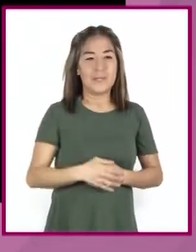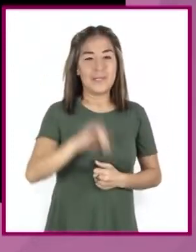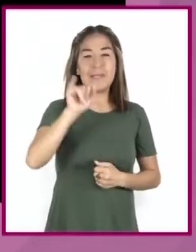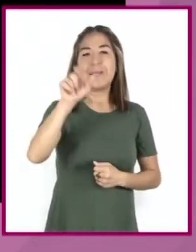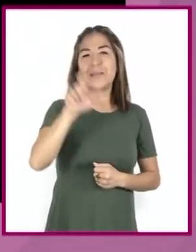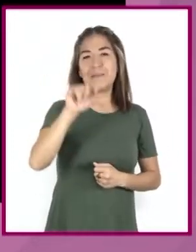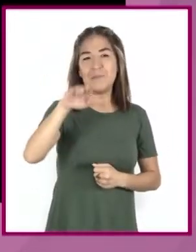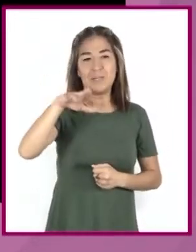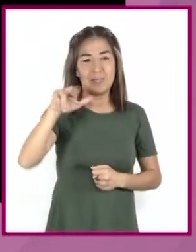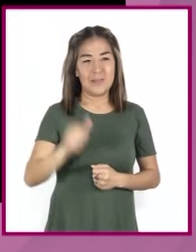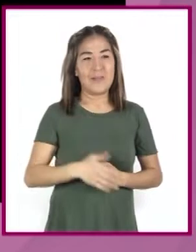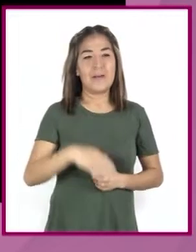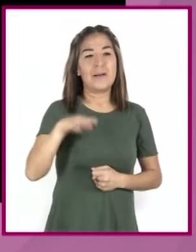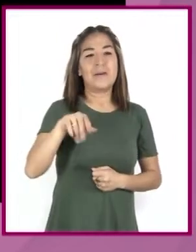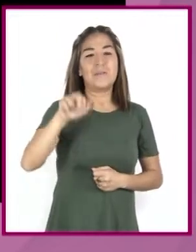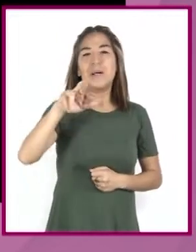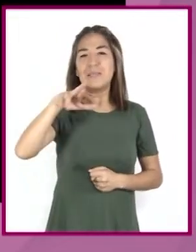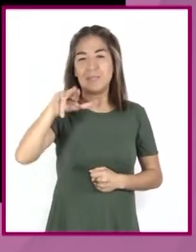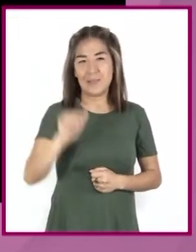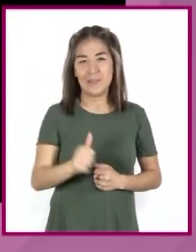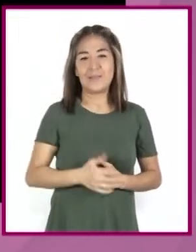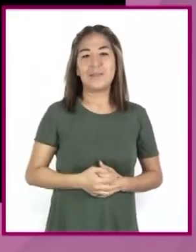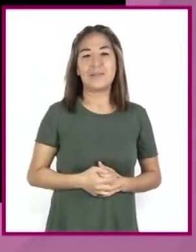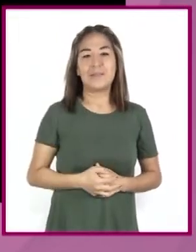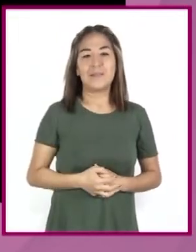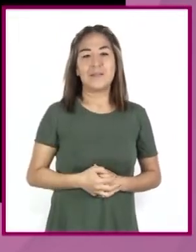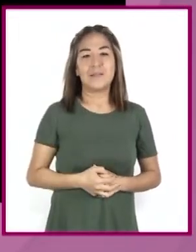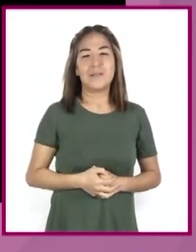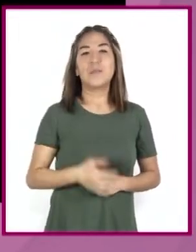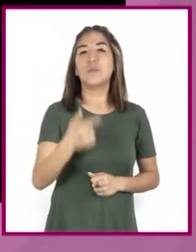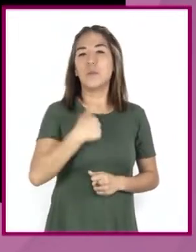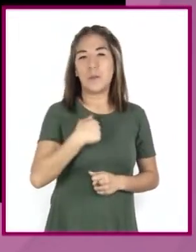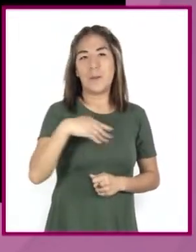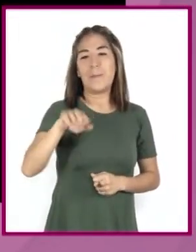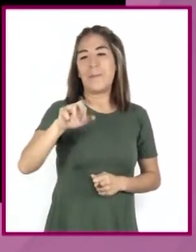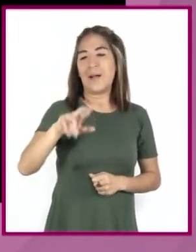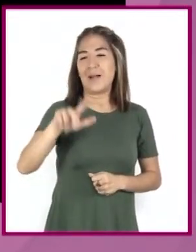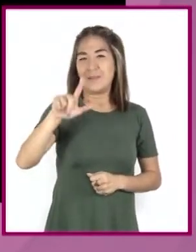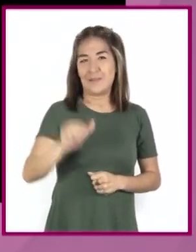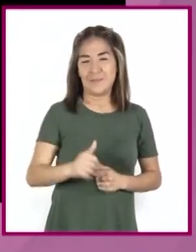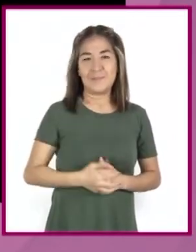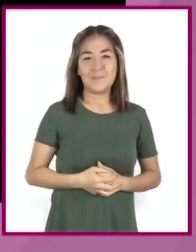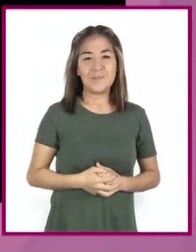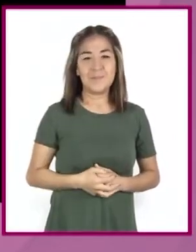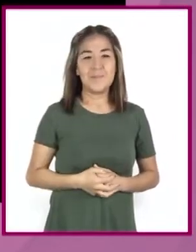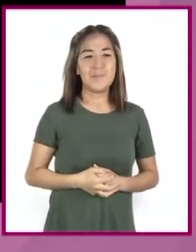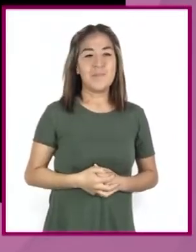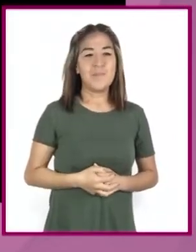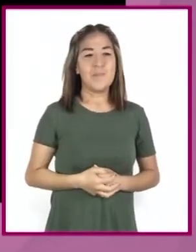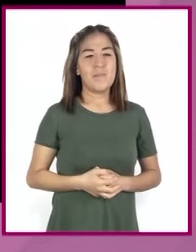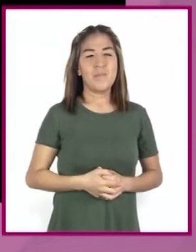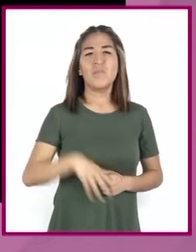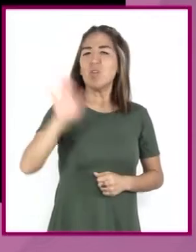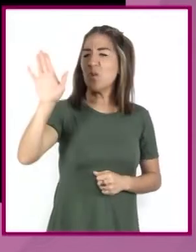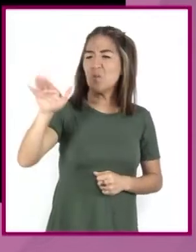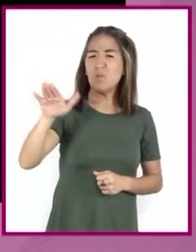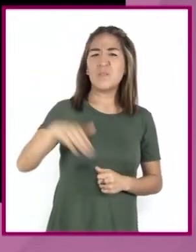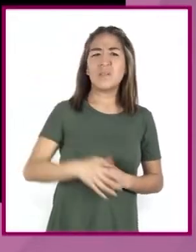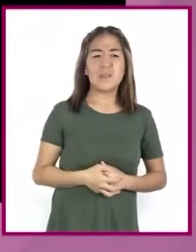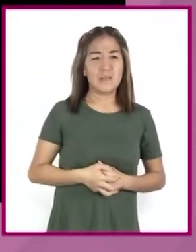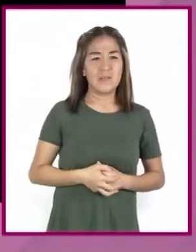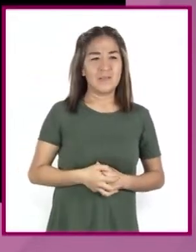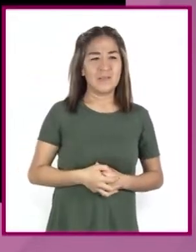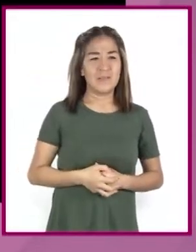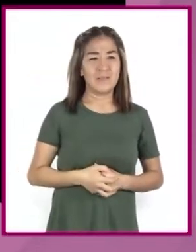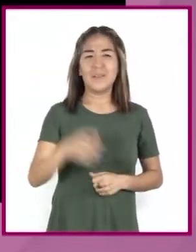Pérez, María Fernanda Chacón y yo, Marla Ríos. Oigan, aún